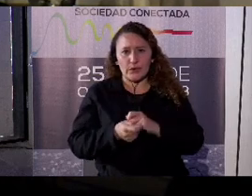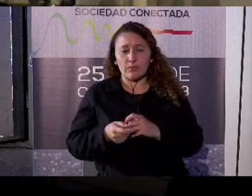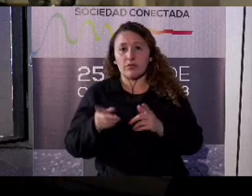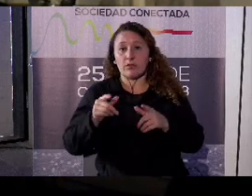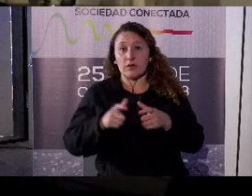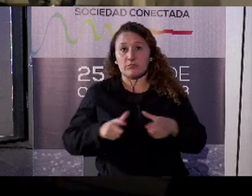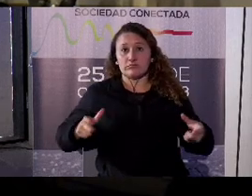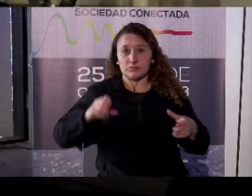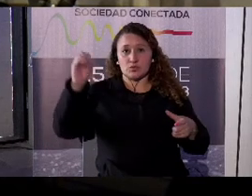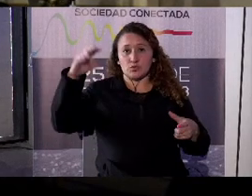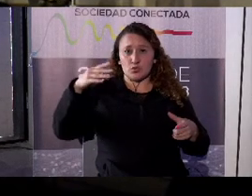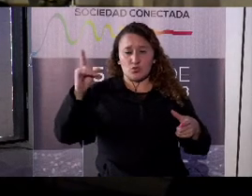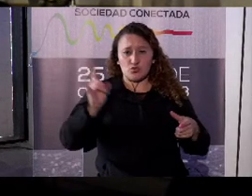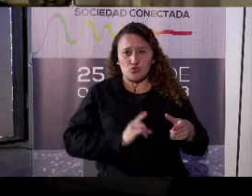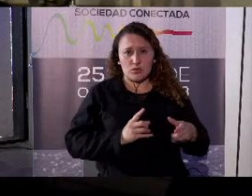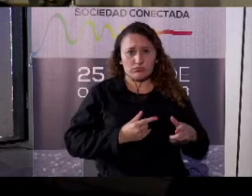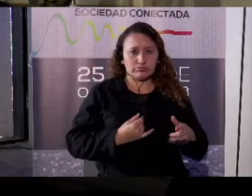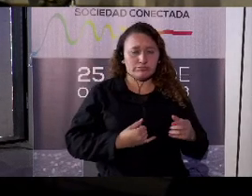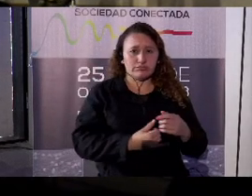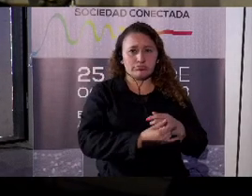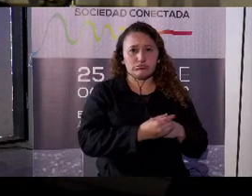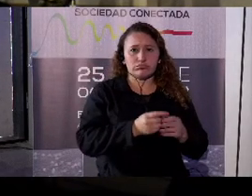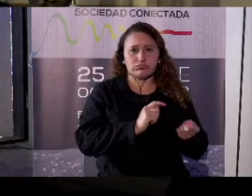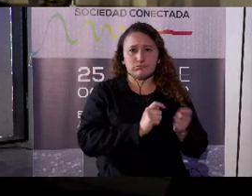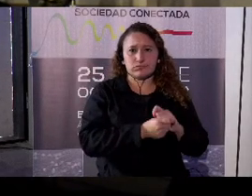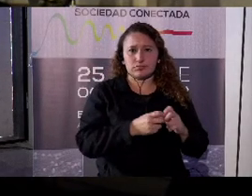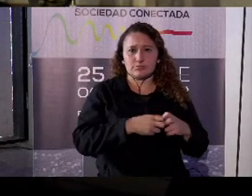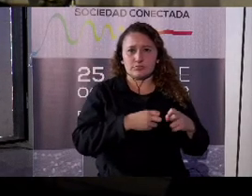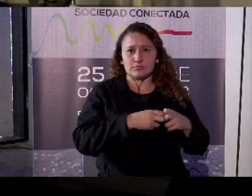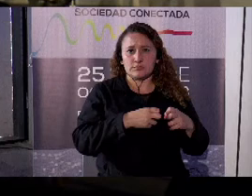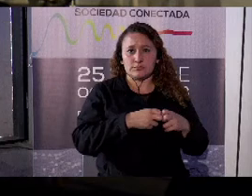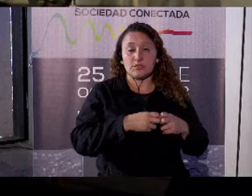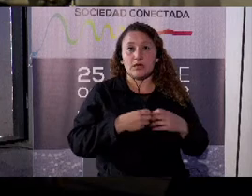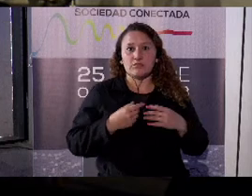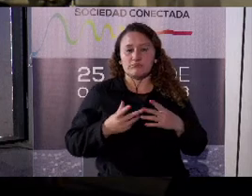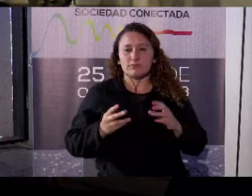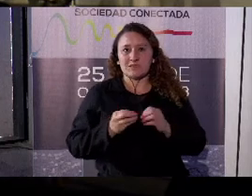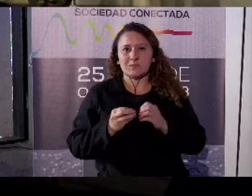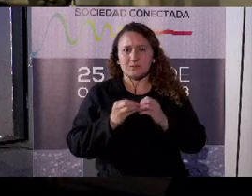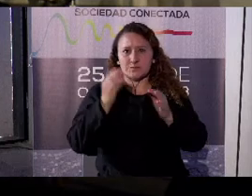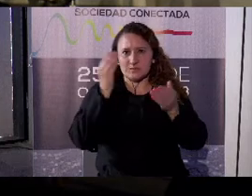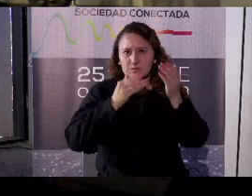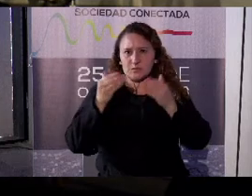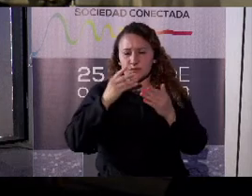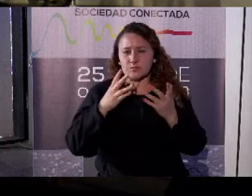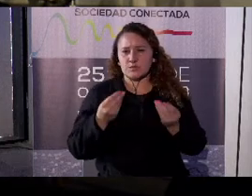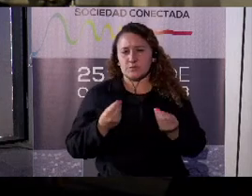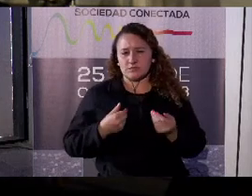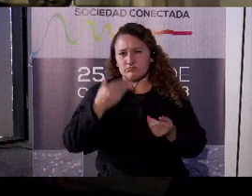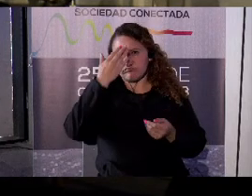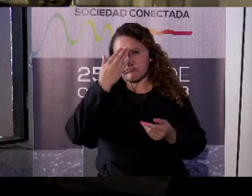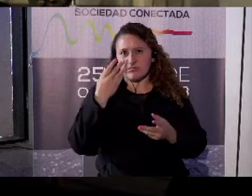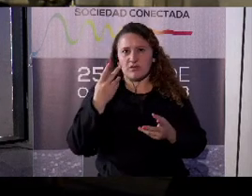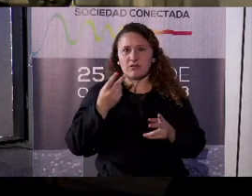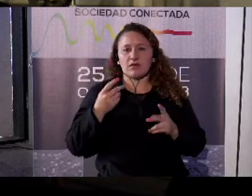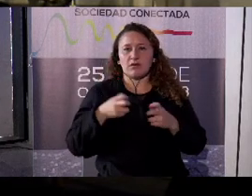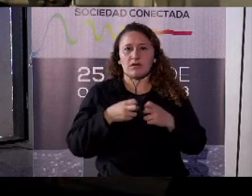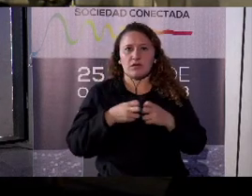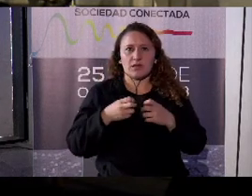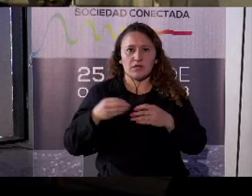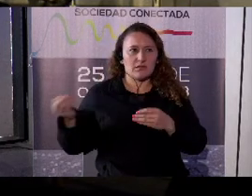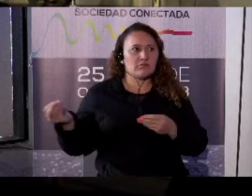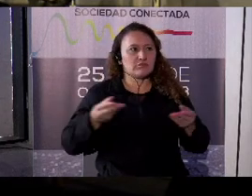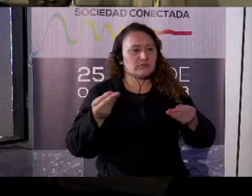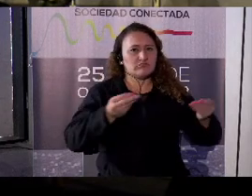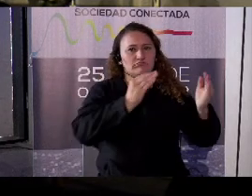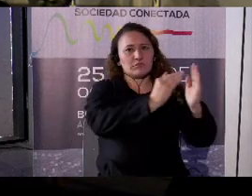cada vez son más los dispositivos que yo requiero medir para poder controlar y proveer una eficiencia en el transporte de energía de los hogares